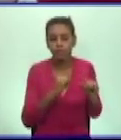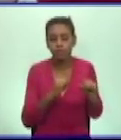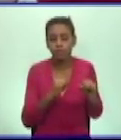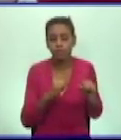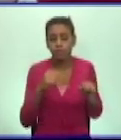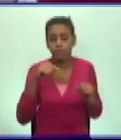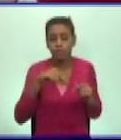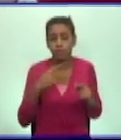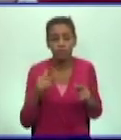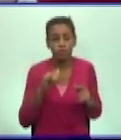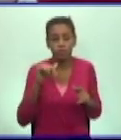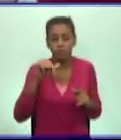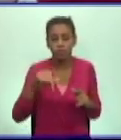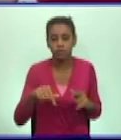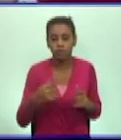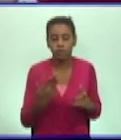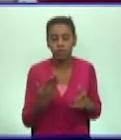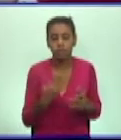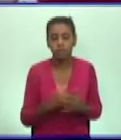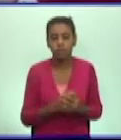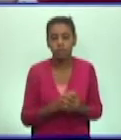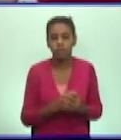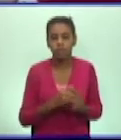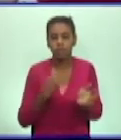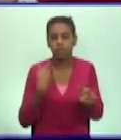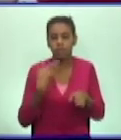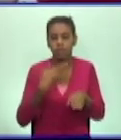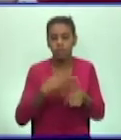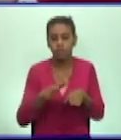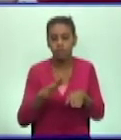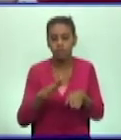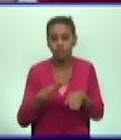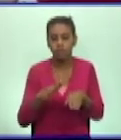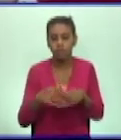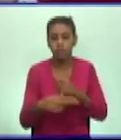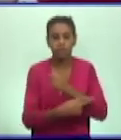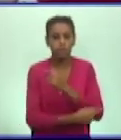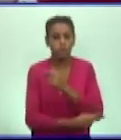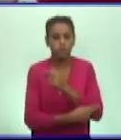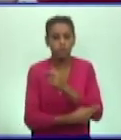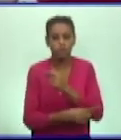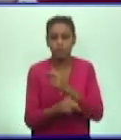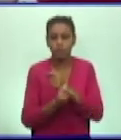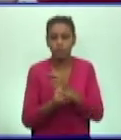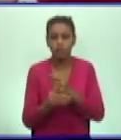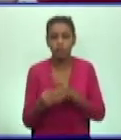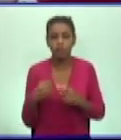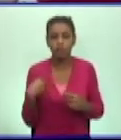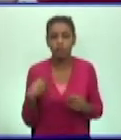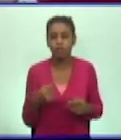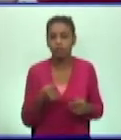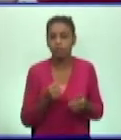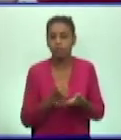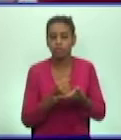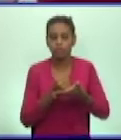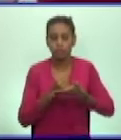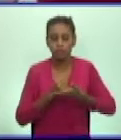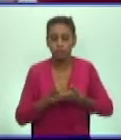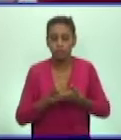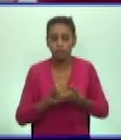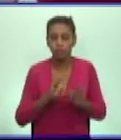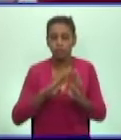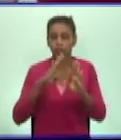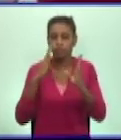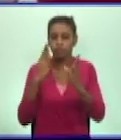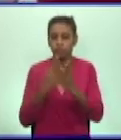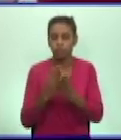administración de los norteamericanos pues ha decidido sacar a este país y no apoyar a la Organización Mundial de la Salud, una organización tan importante que tiene